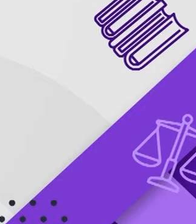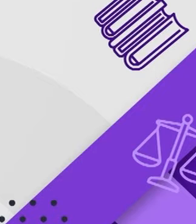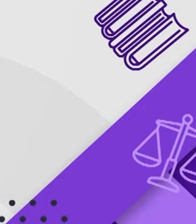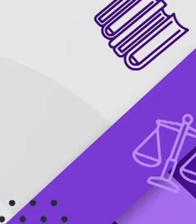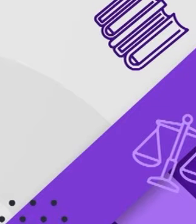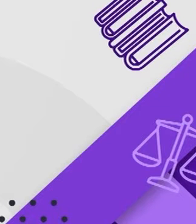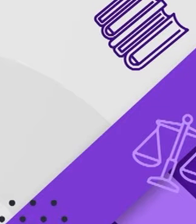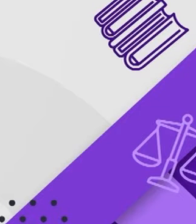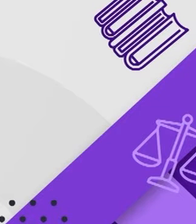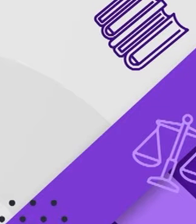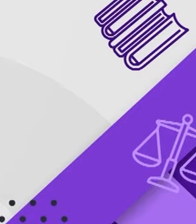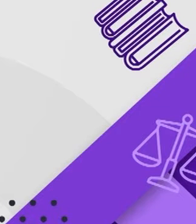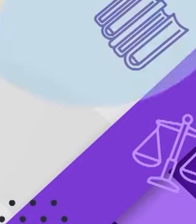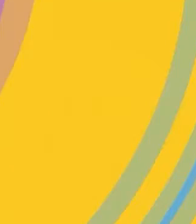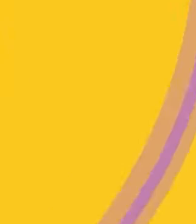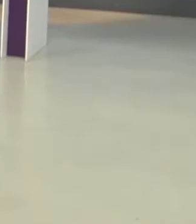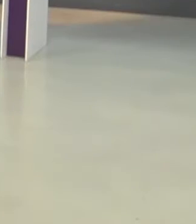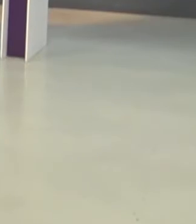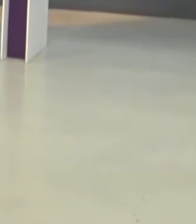de equidad.